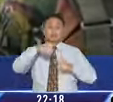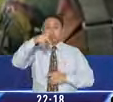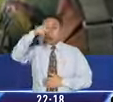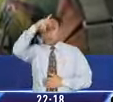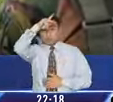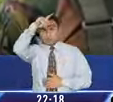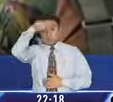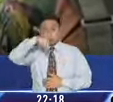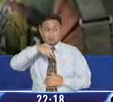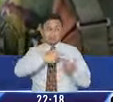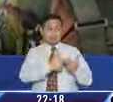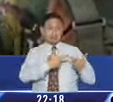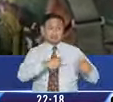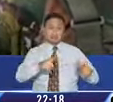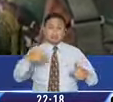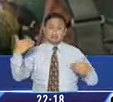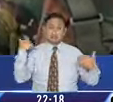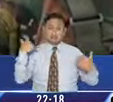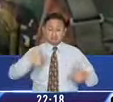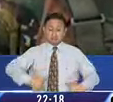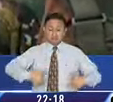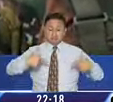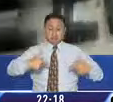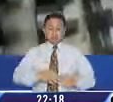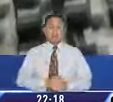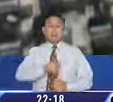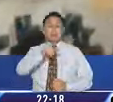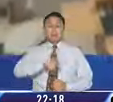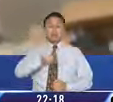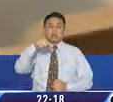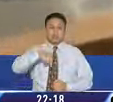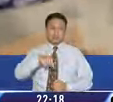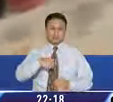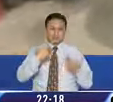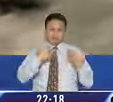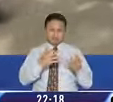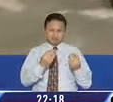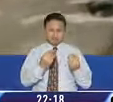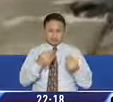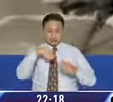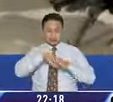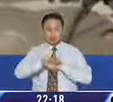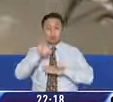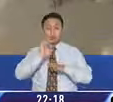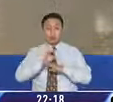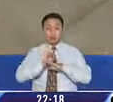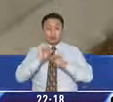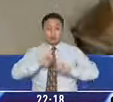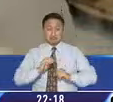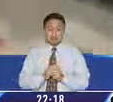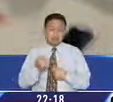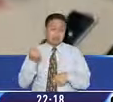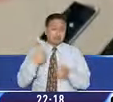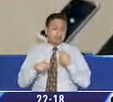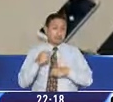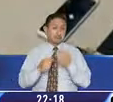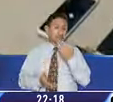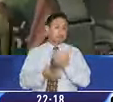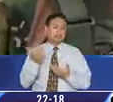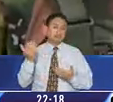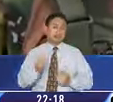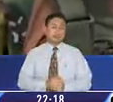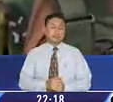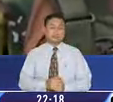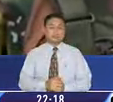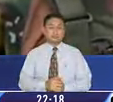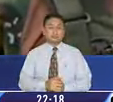libre porte de armas. Eso faculta para que gran cantidad de armas, municiones y explosivos ingresen a través de la frontera con Perú hacia el Ecuador,